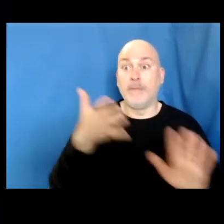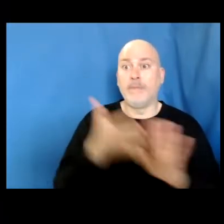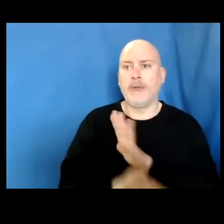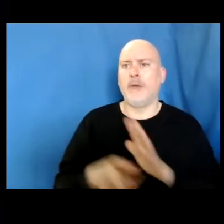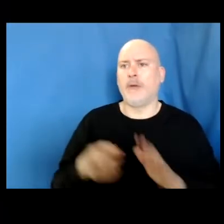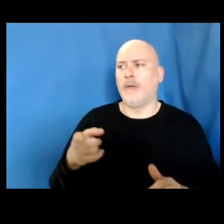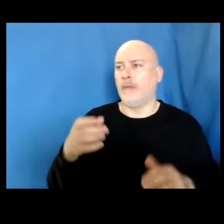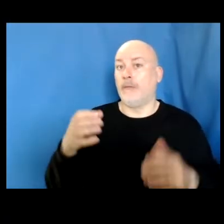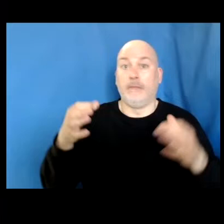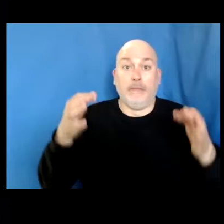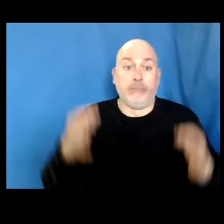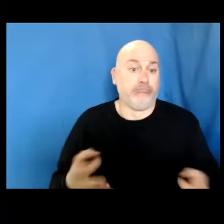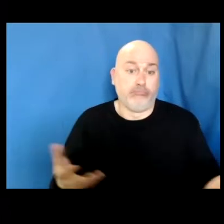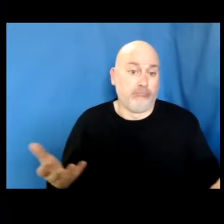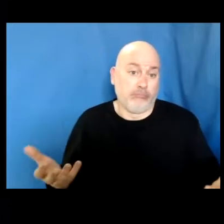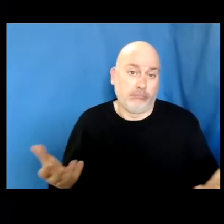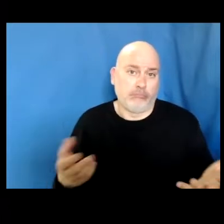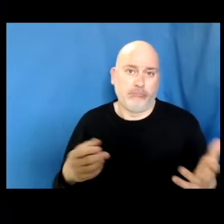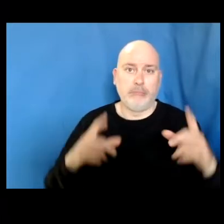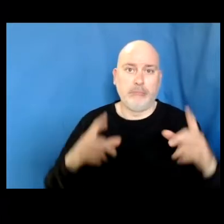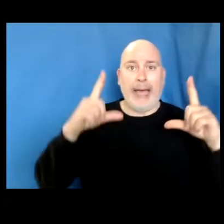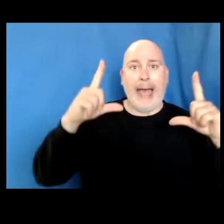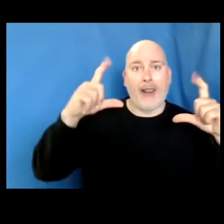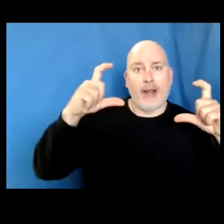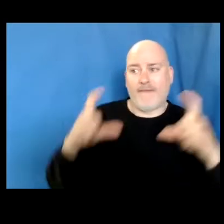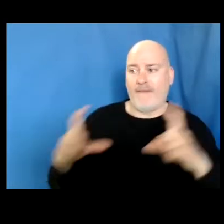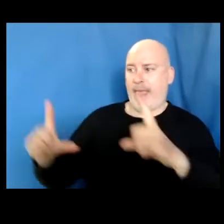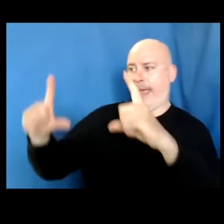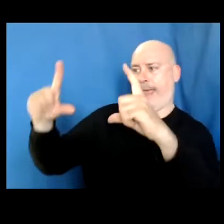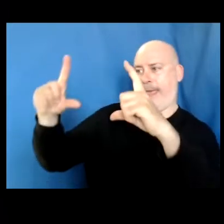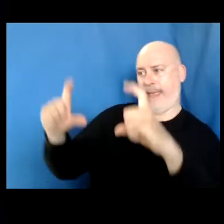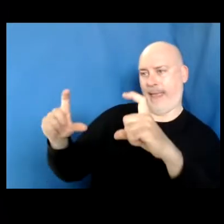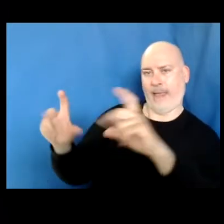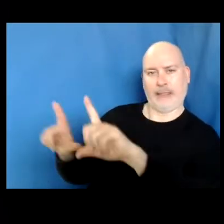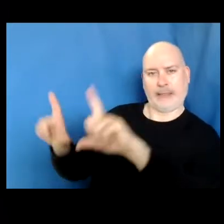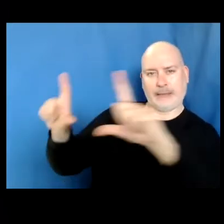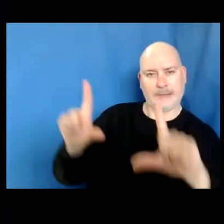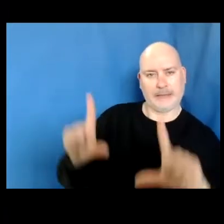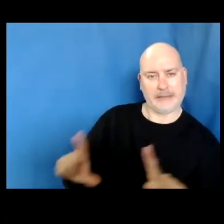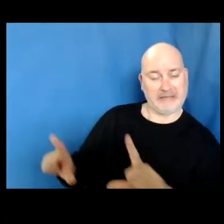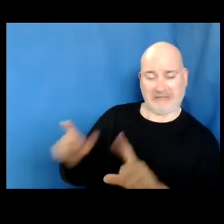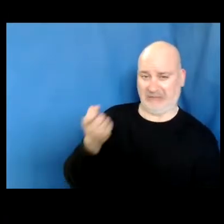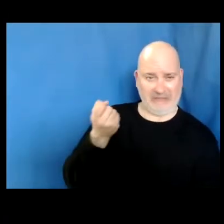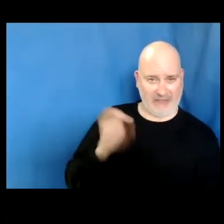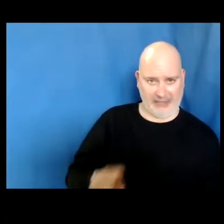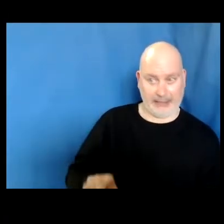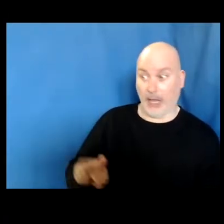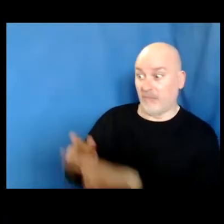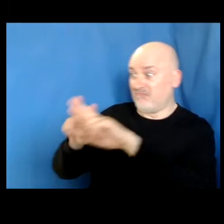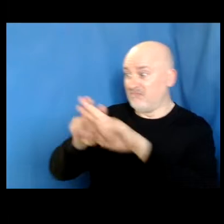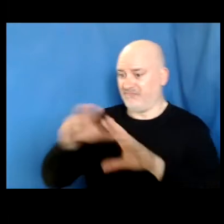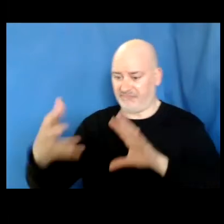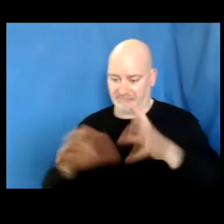necesario realizar una radiografía de cráneo y si la exploración neurológica es normal y la evolución durante unas horas